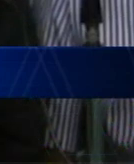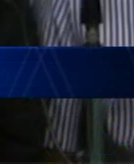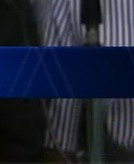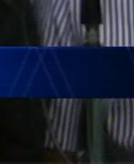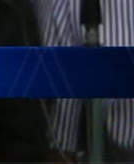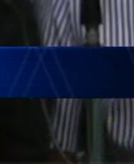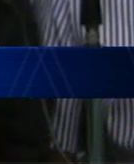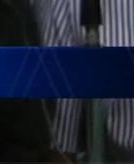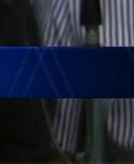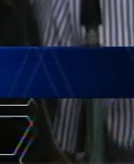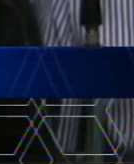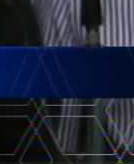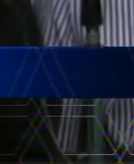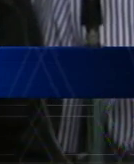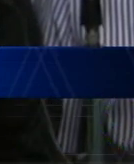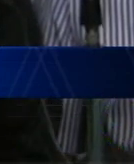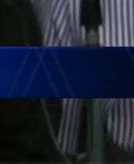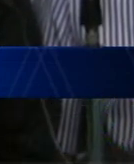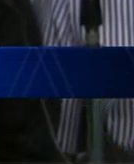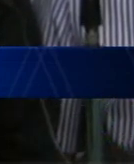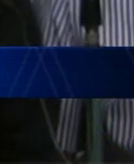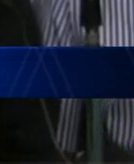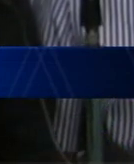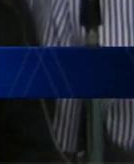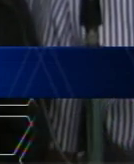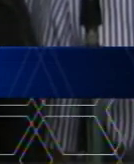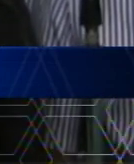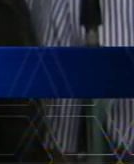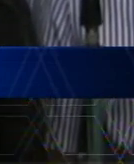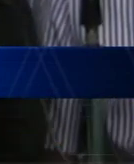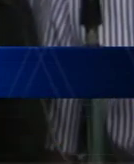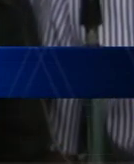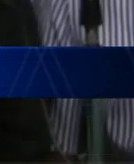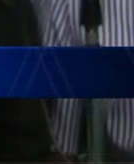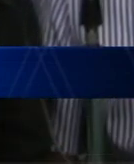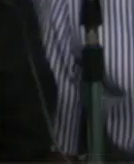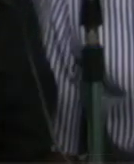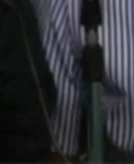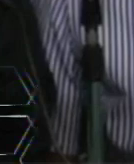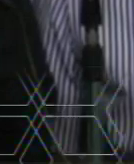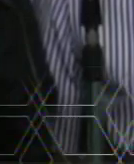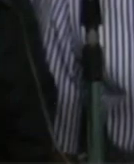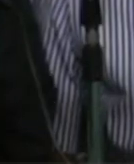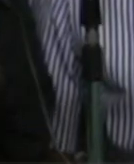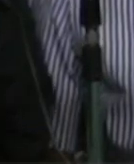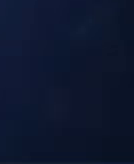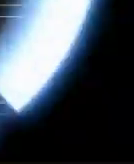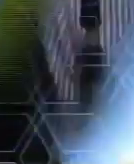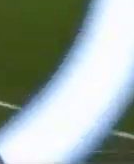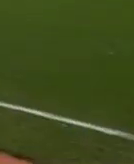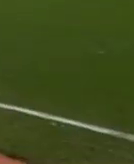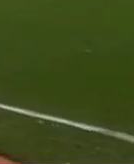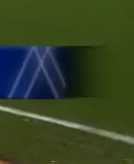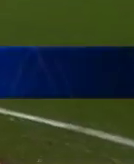Respaldo. Eduardo Fernández brindó su apoyo al candidato de la unidad en Monagas, Guillermo Cal.